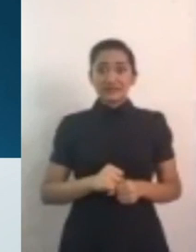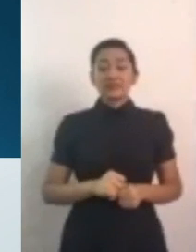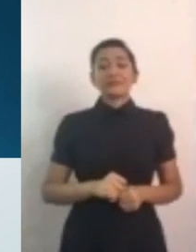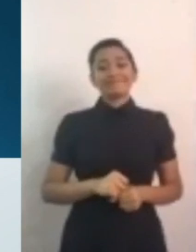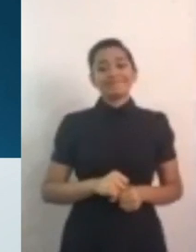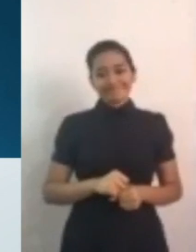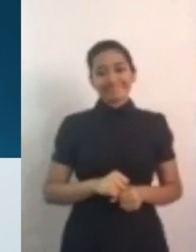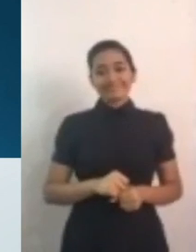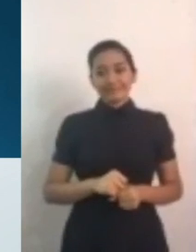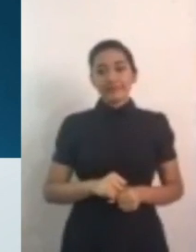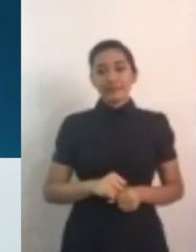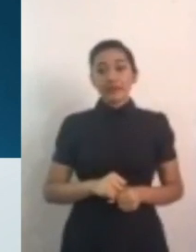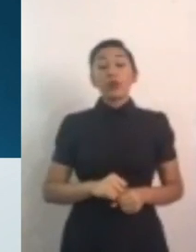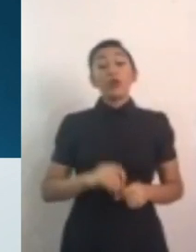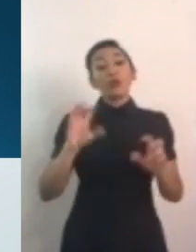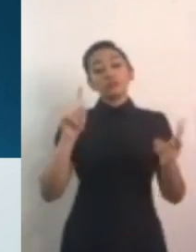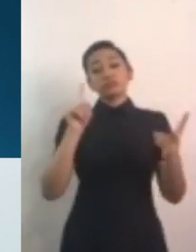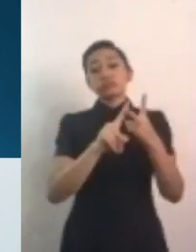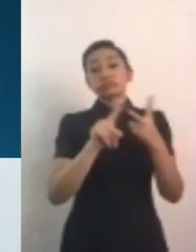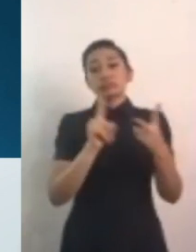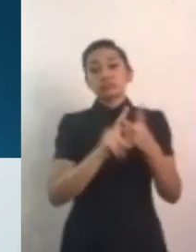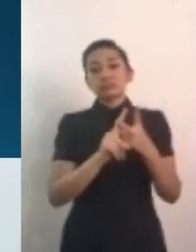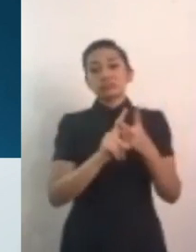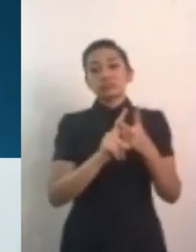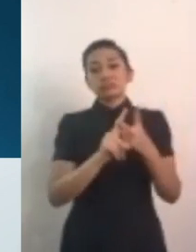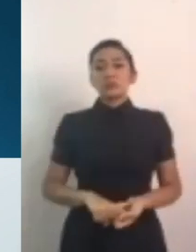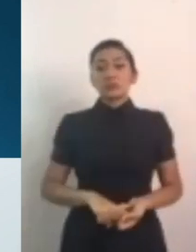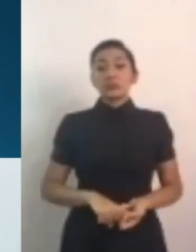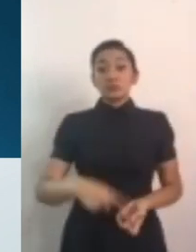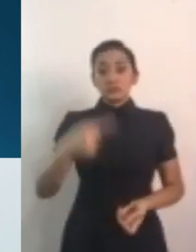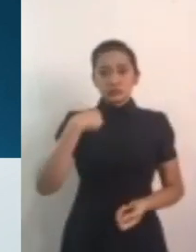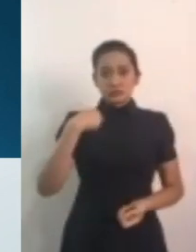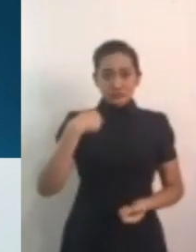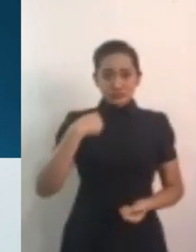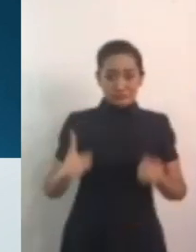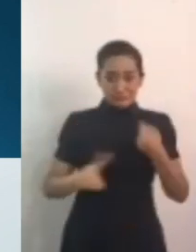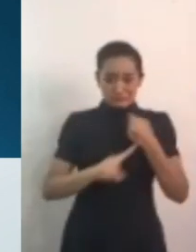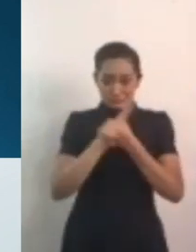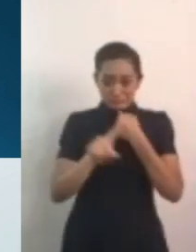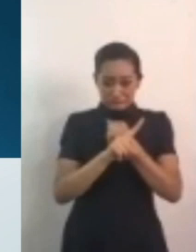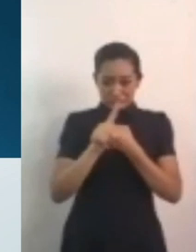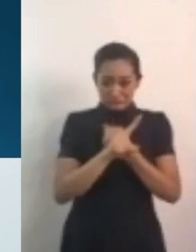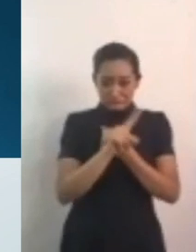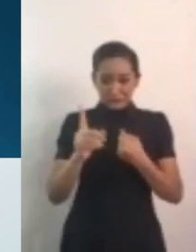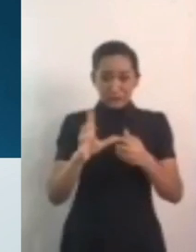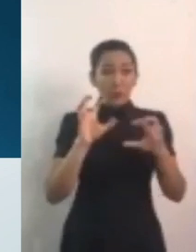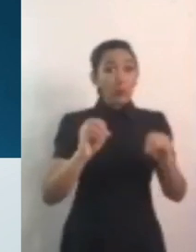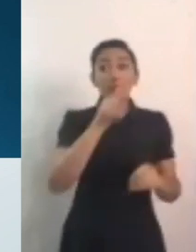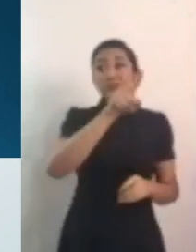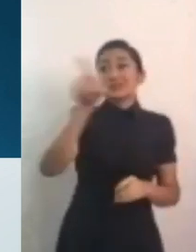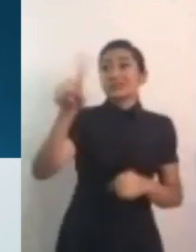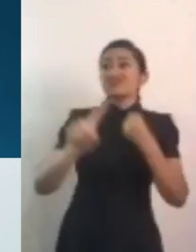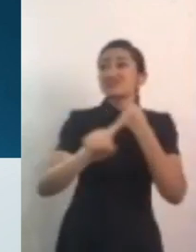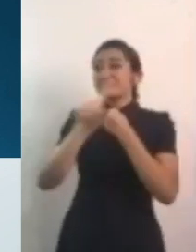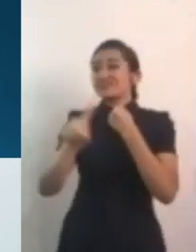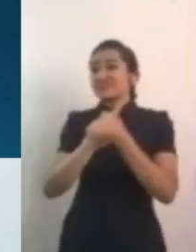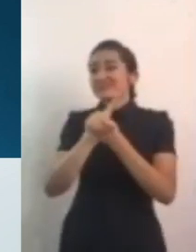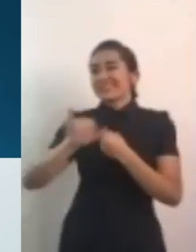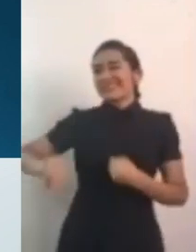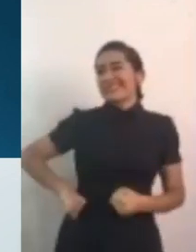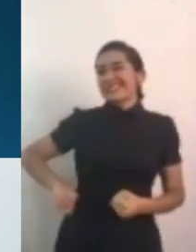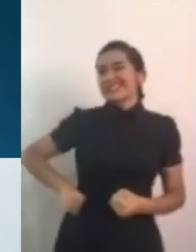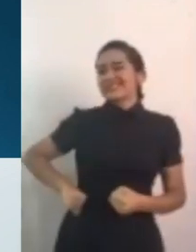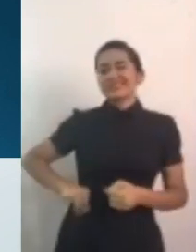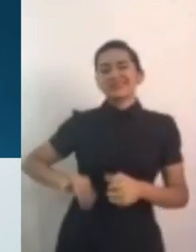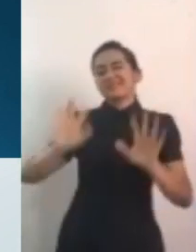Uno segundo es un desinterés generalizado por las consecuencias hacia sí mismos y hacia otros. Este es un problema